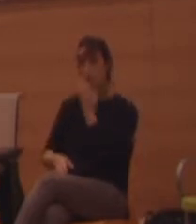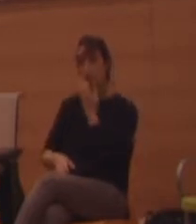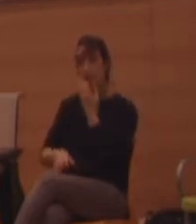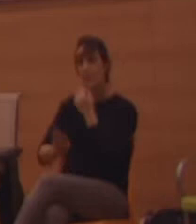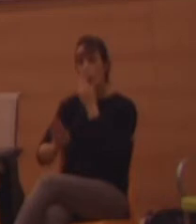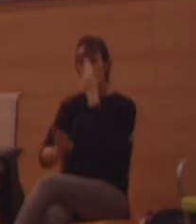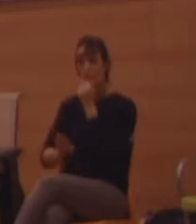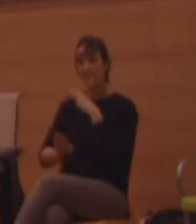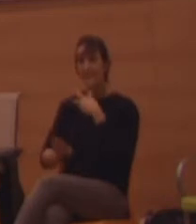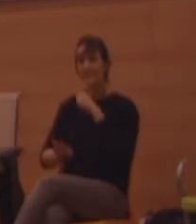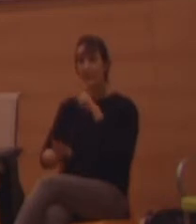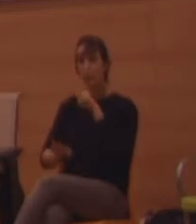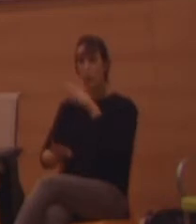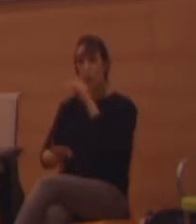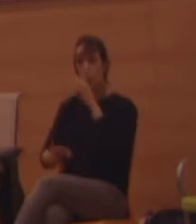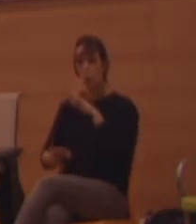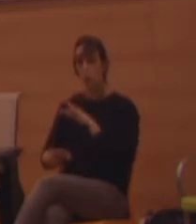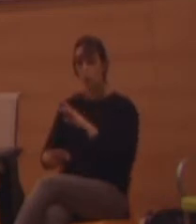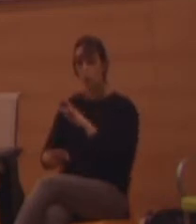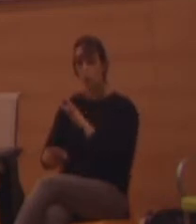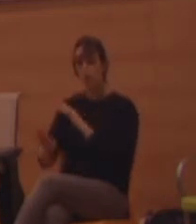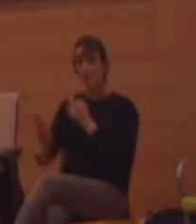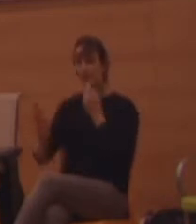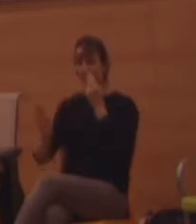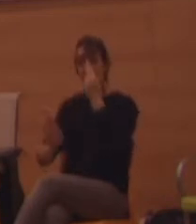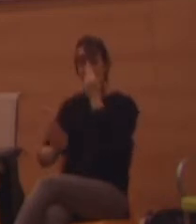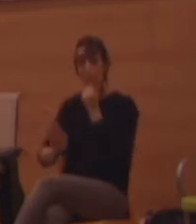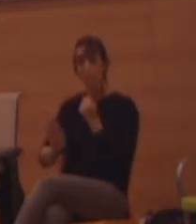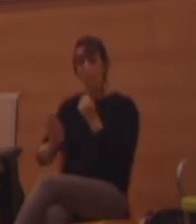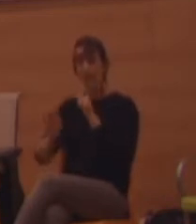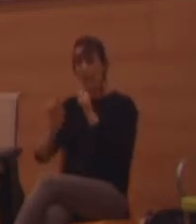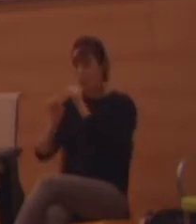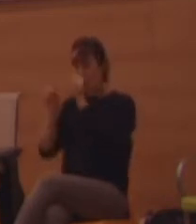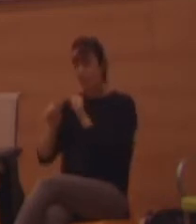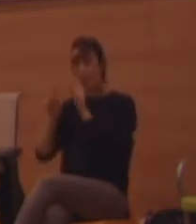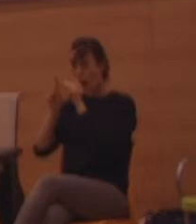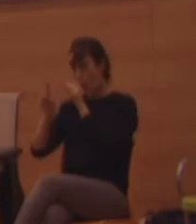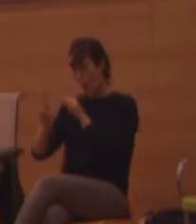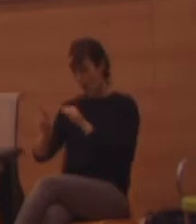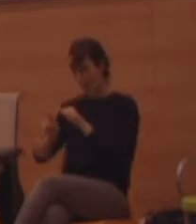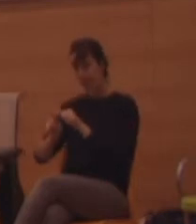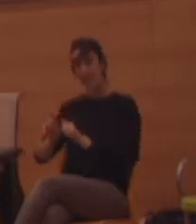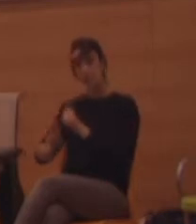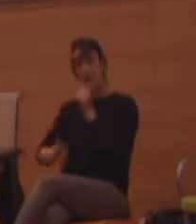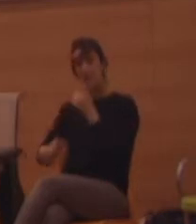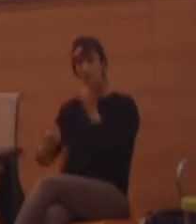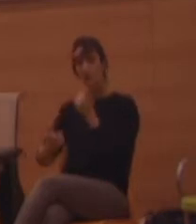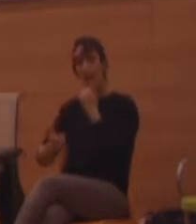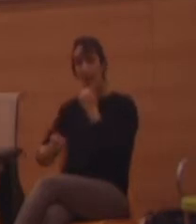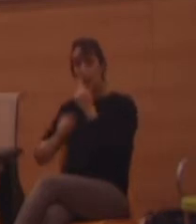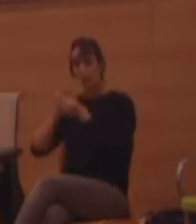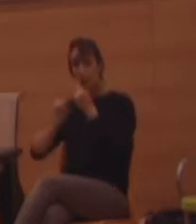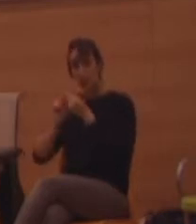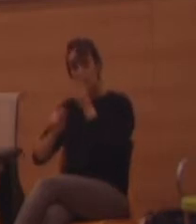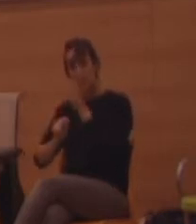las deformidades. Como un pie se queda más cuadrado y más corto que el otro, hay zonas de apoyo que se nos pueden infectar y que